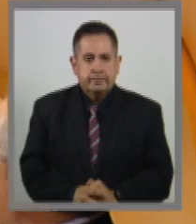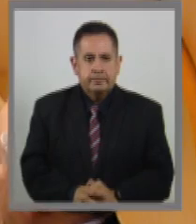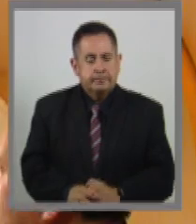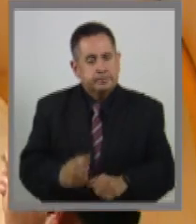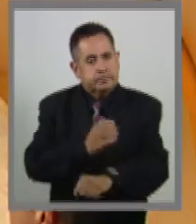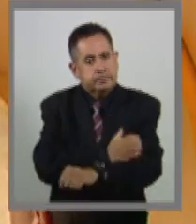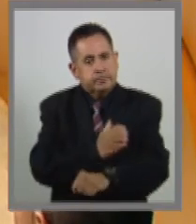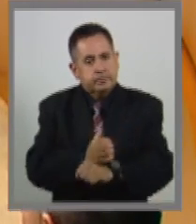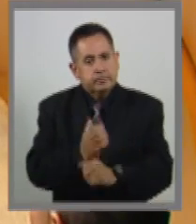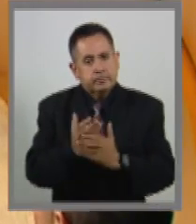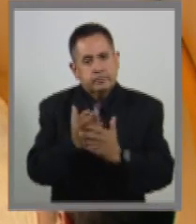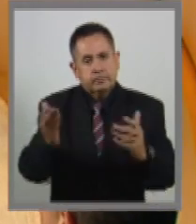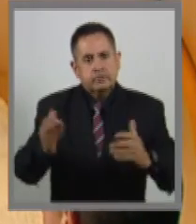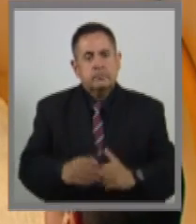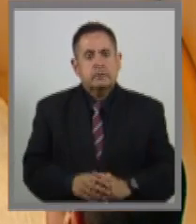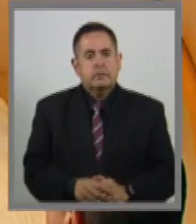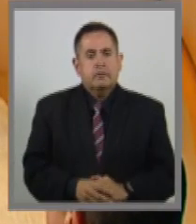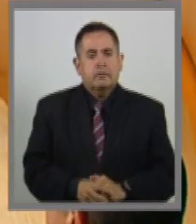Compañeros,